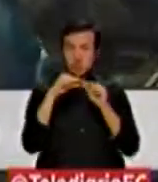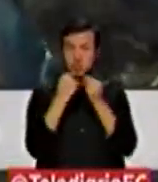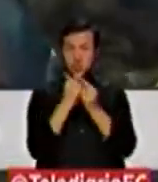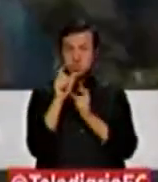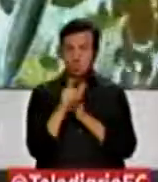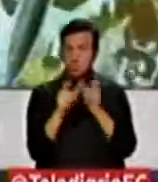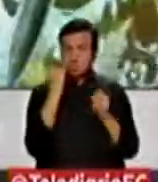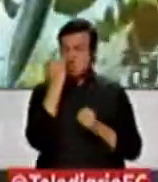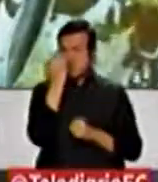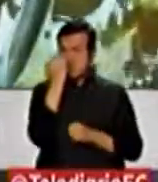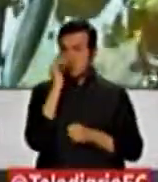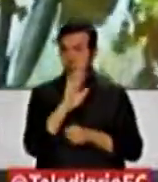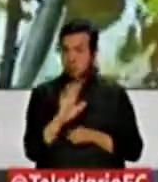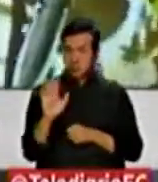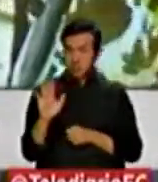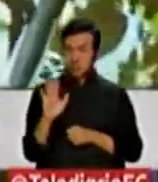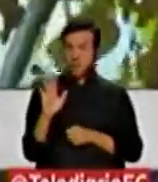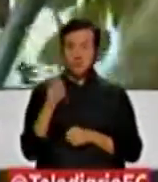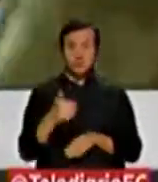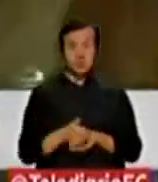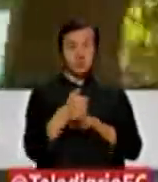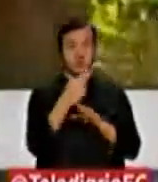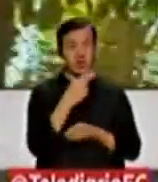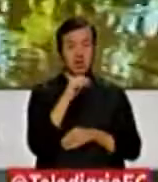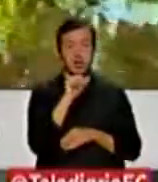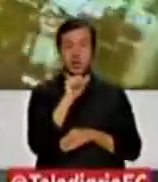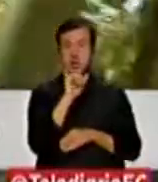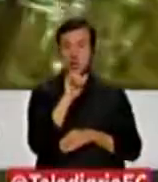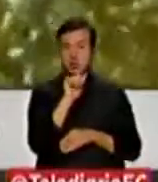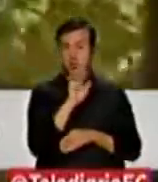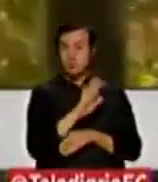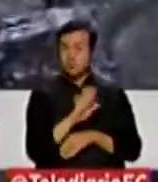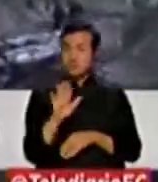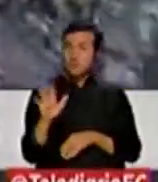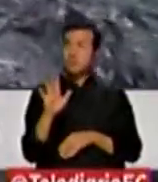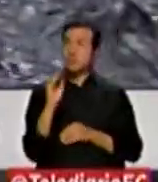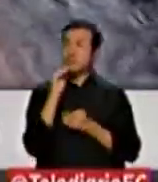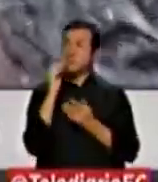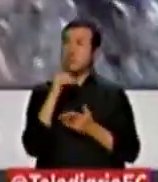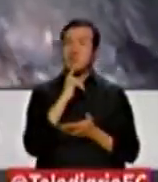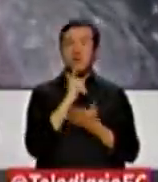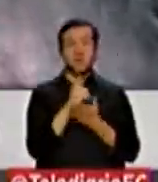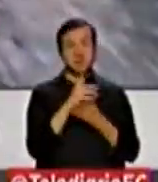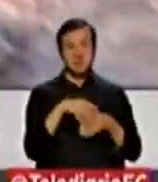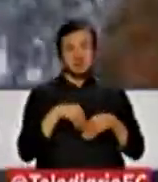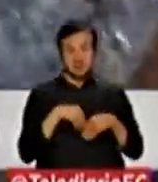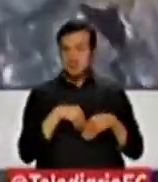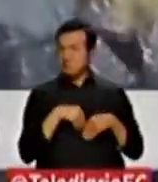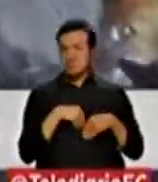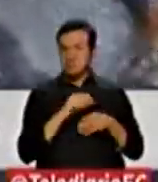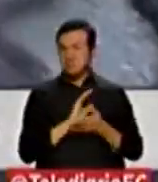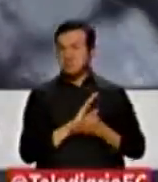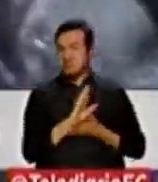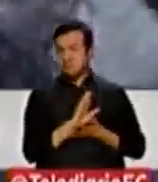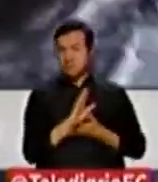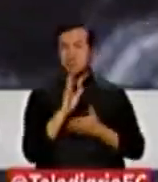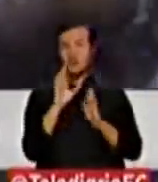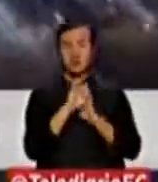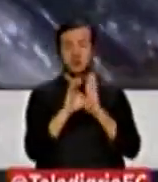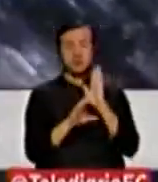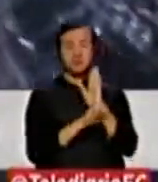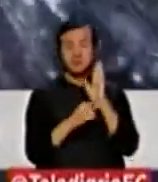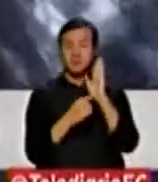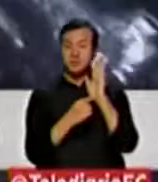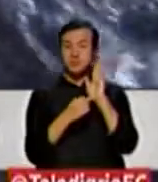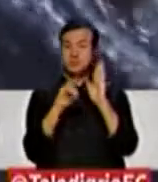pueblos indígenas, algo que el Tribunal de La Haya, en su reciente fallo, reiteró desconocer. ¿Qué es lo que transpone nuestra Constitución y la de